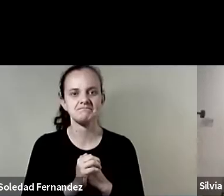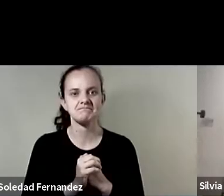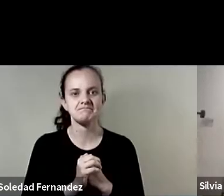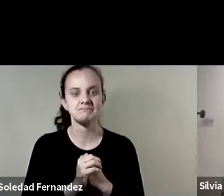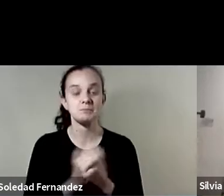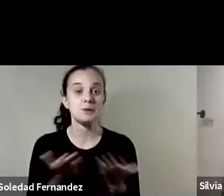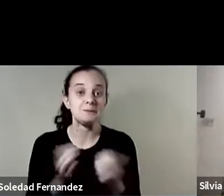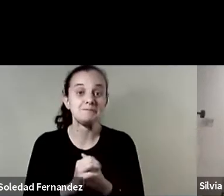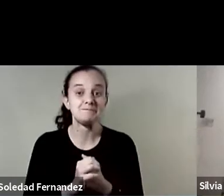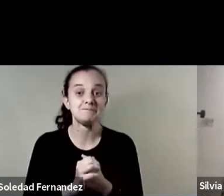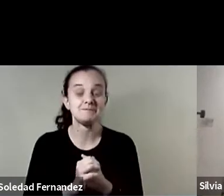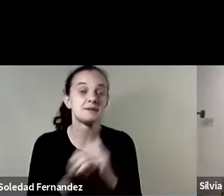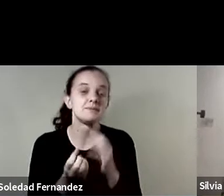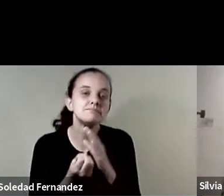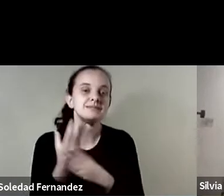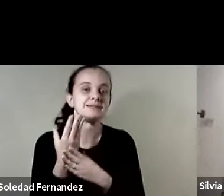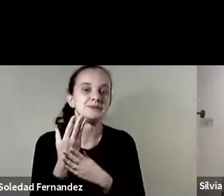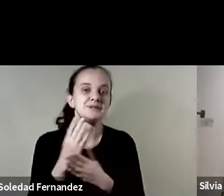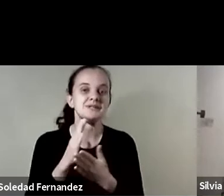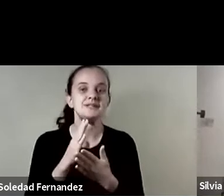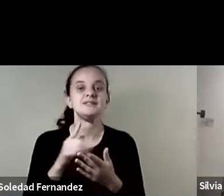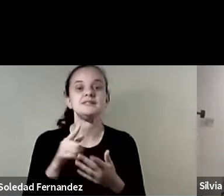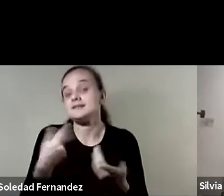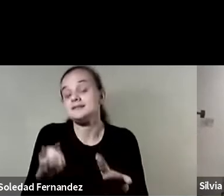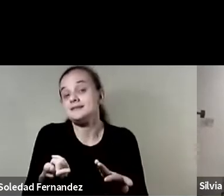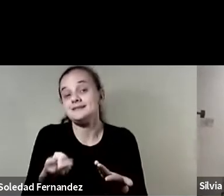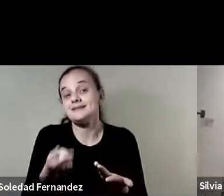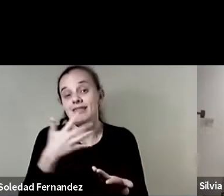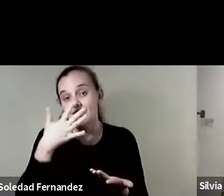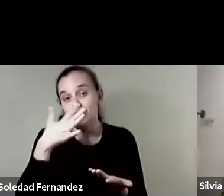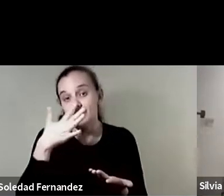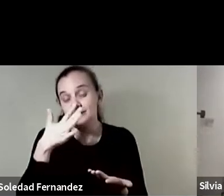Bueno, comencemos, chicas, y cualquier cosa